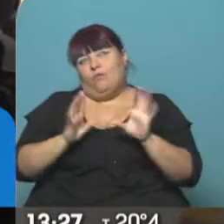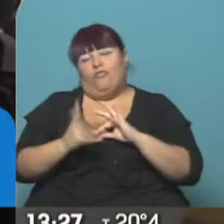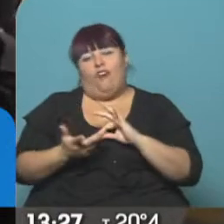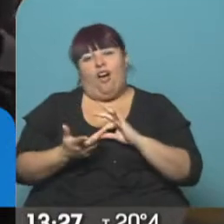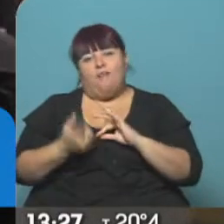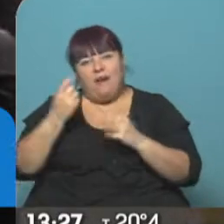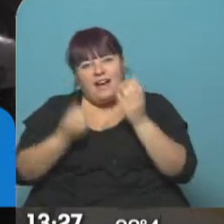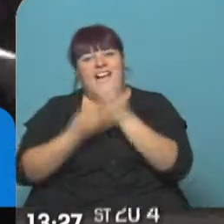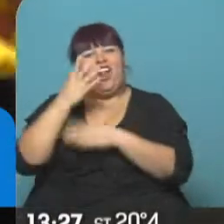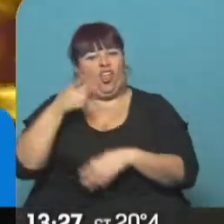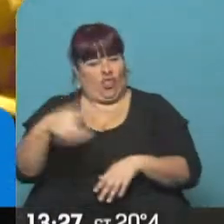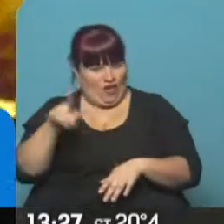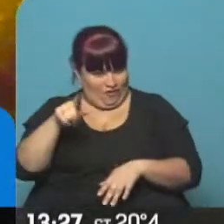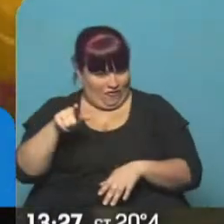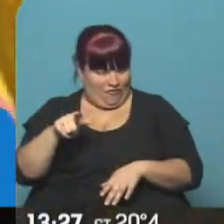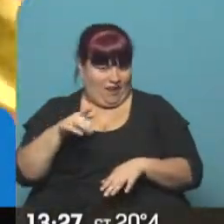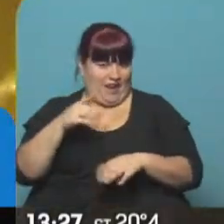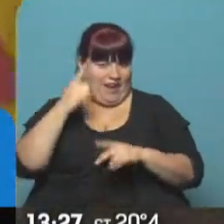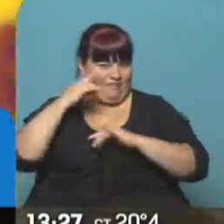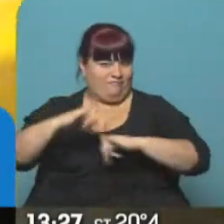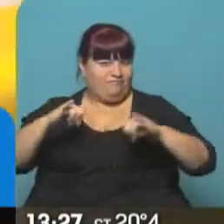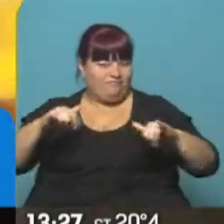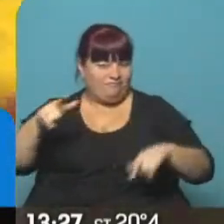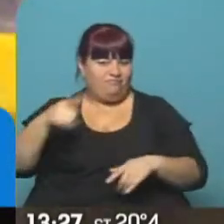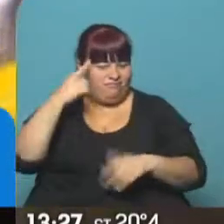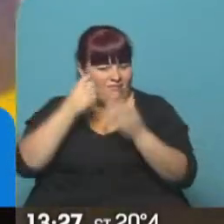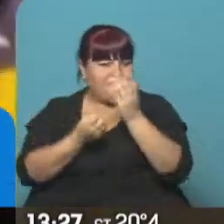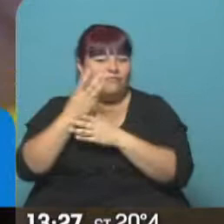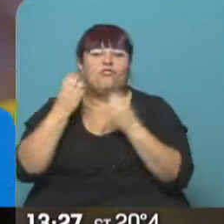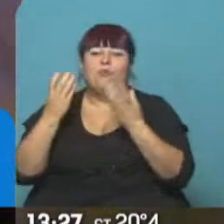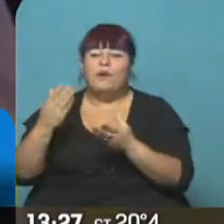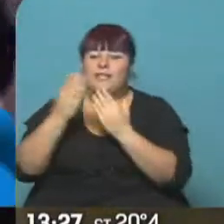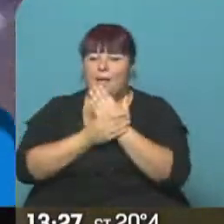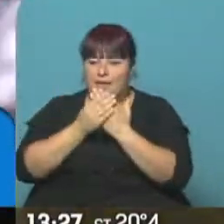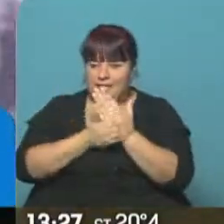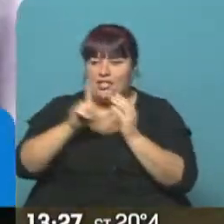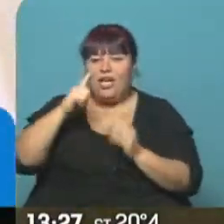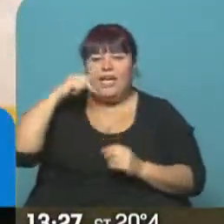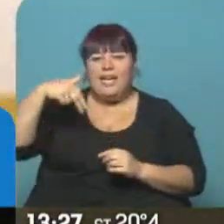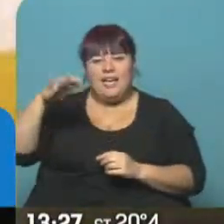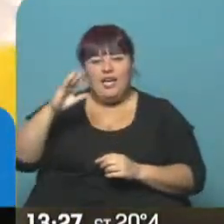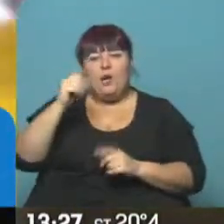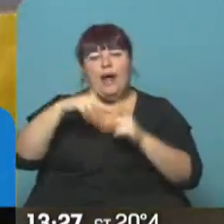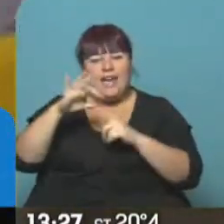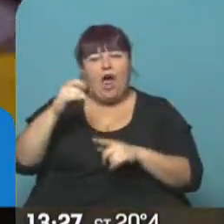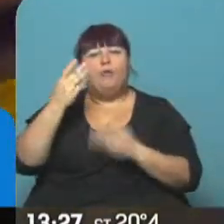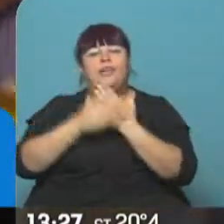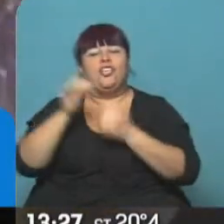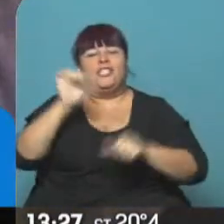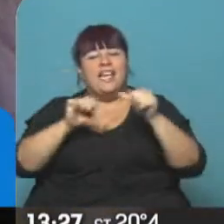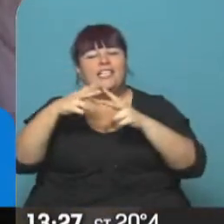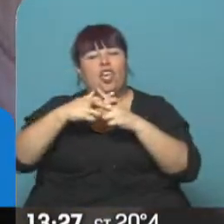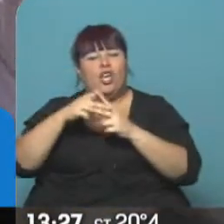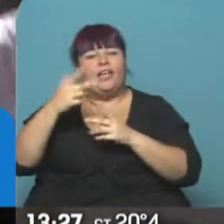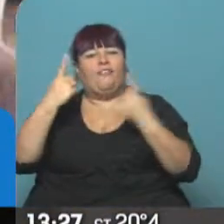decirles hacedor es uno de los de sus promotores de sus impulsores como el ministro lino barañao ministro de ciencia tecnología innovación